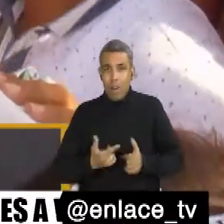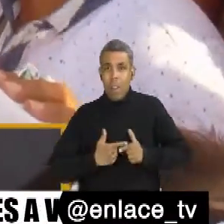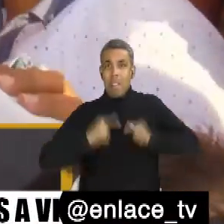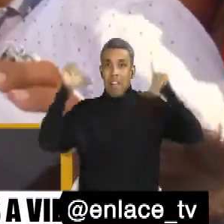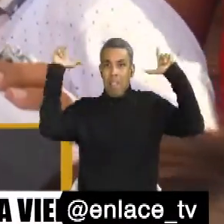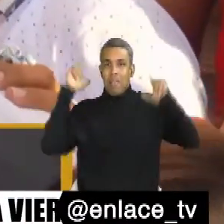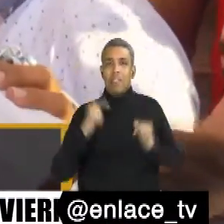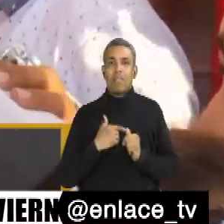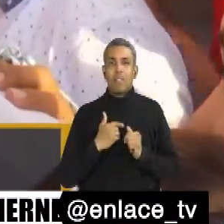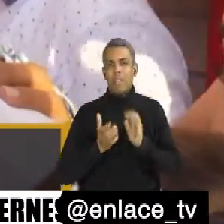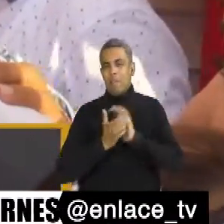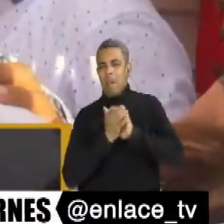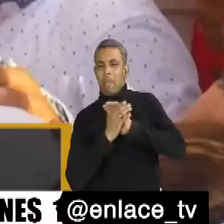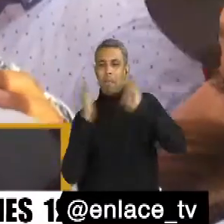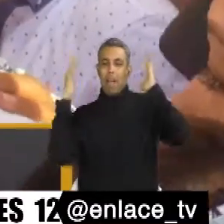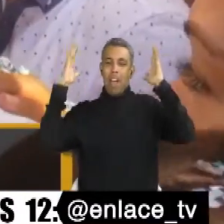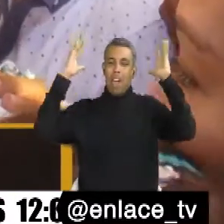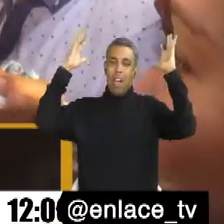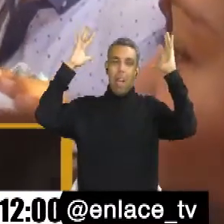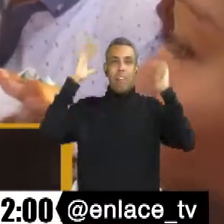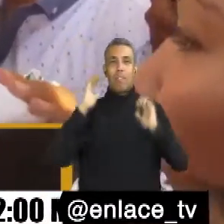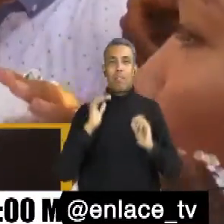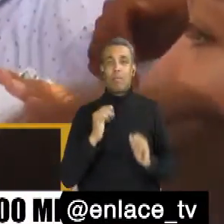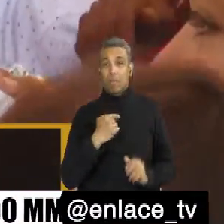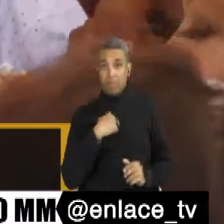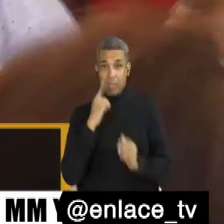A ver, hoy cumplo